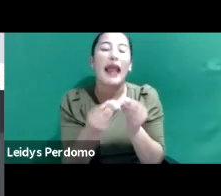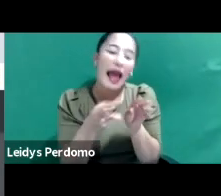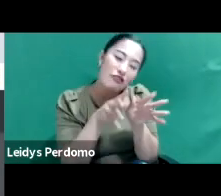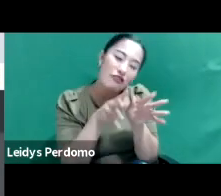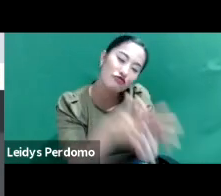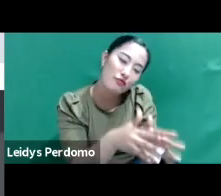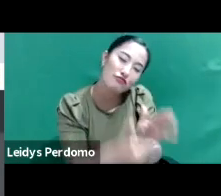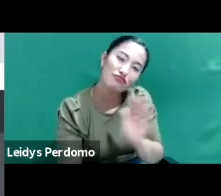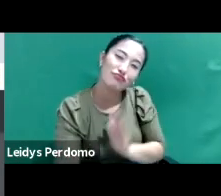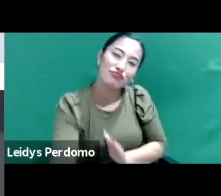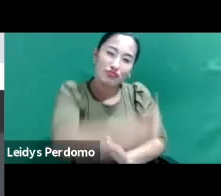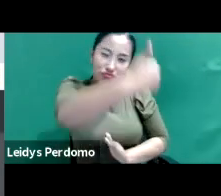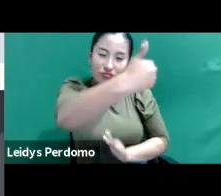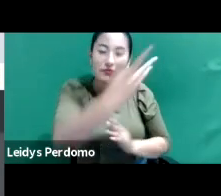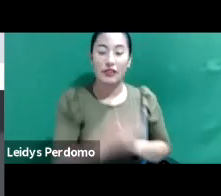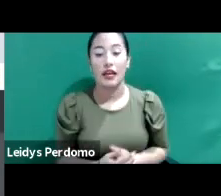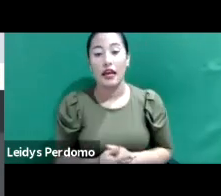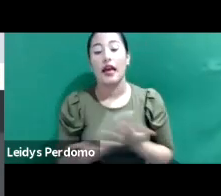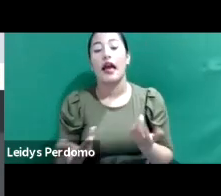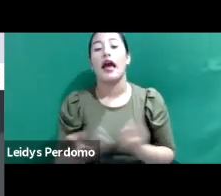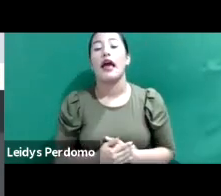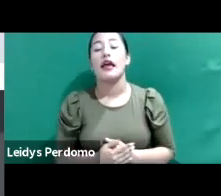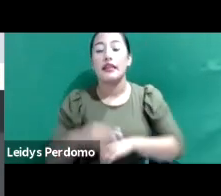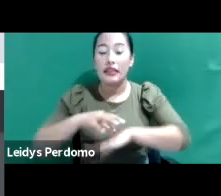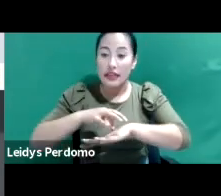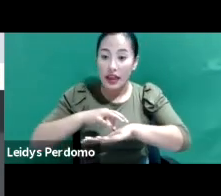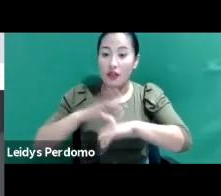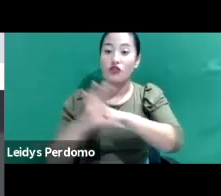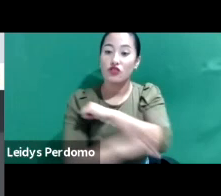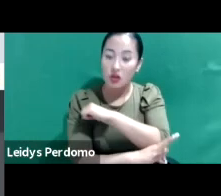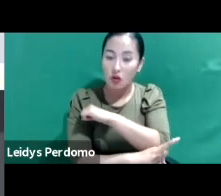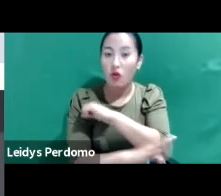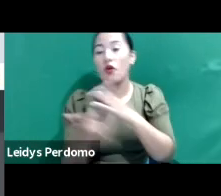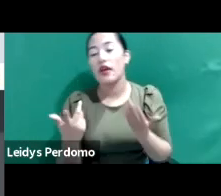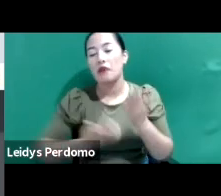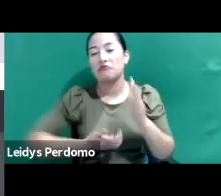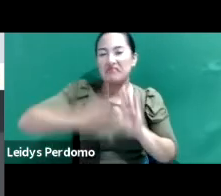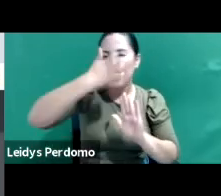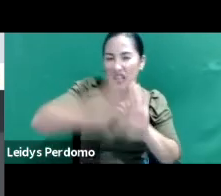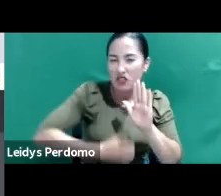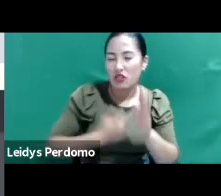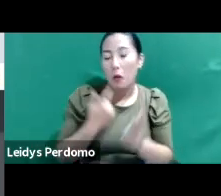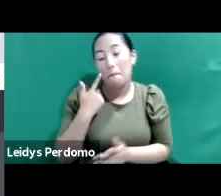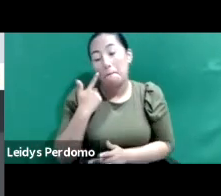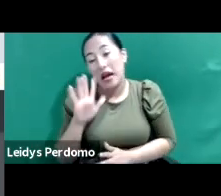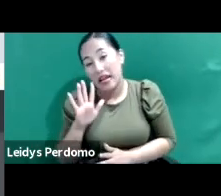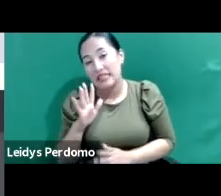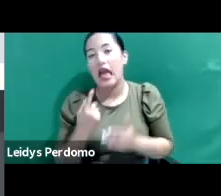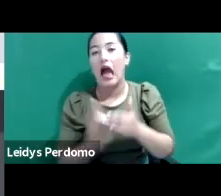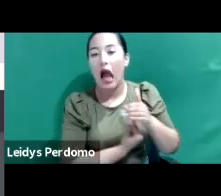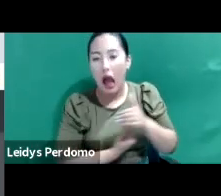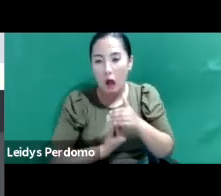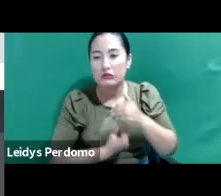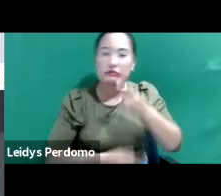años. Neuropediatría y evaluación psicológica para comprobar un posible autismo, trabajo de emociones, lograr encontrar